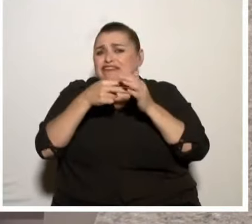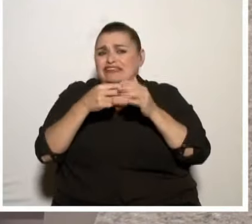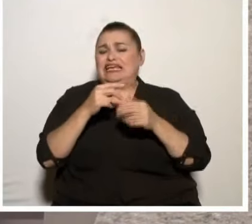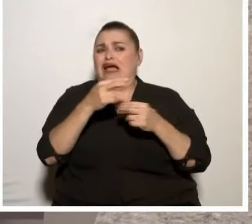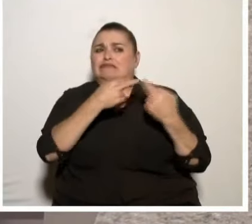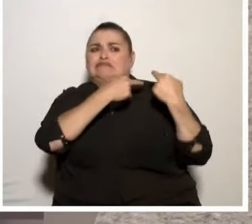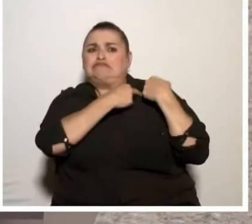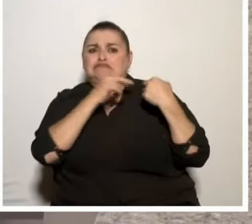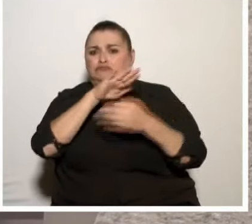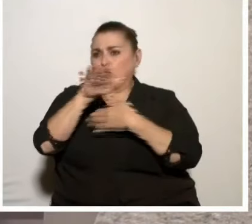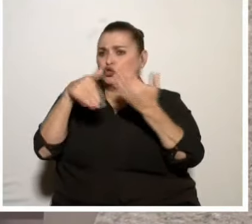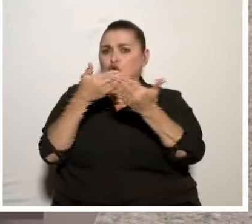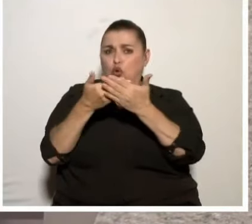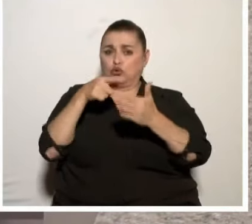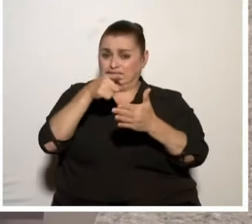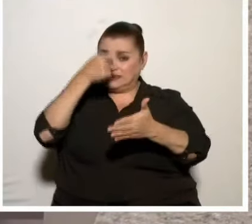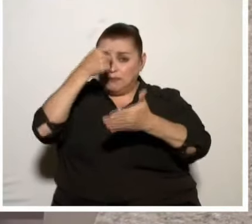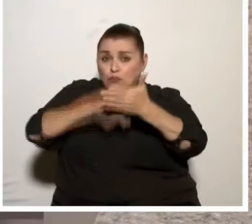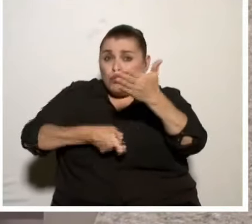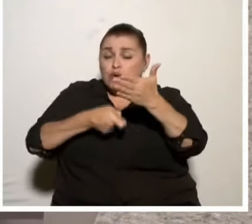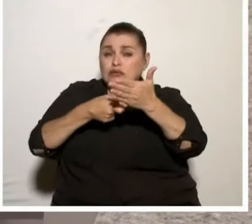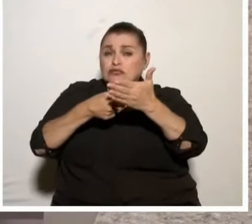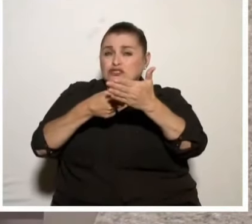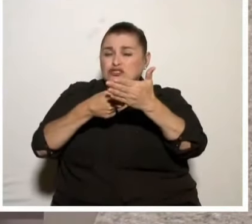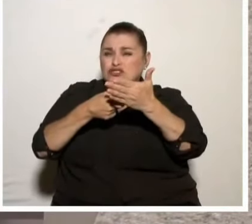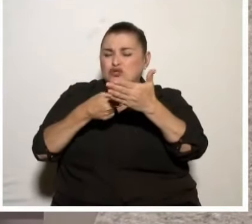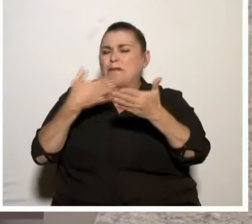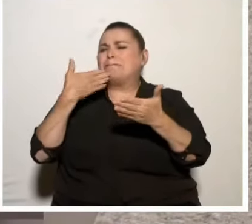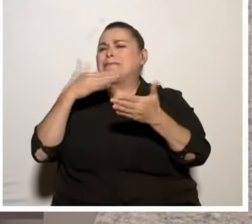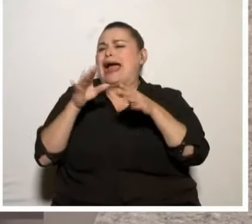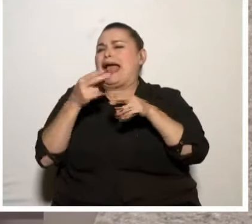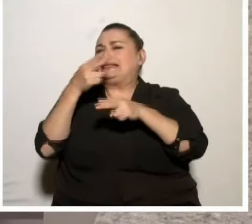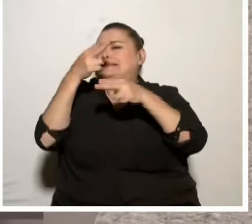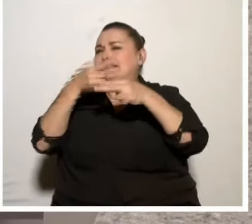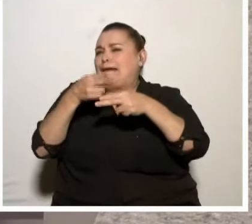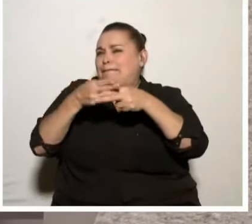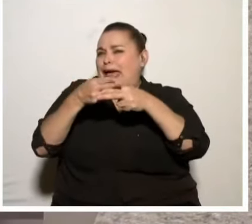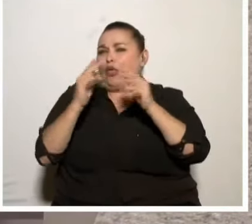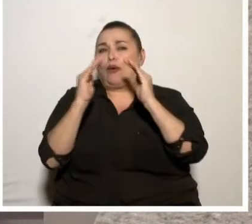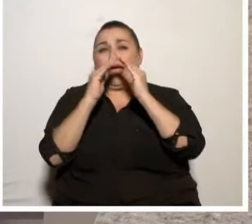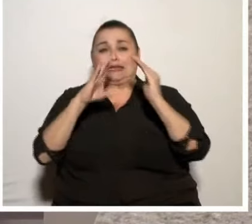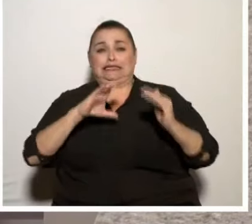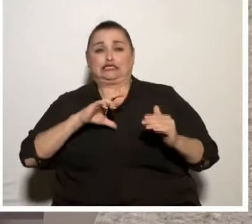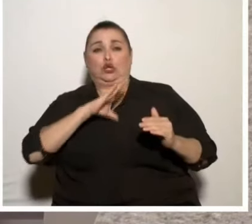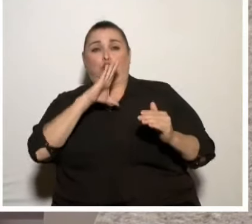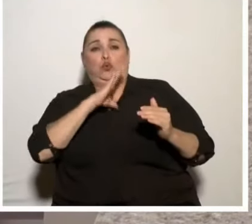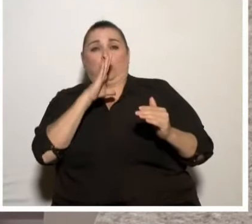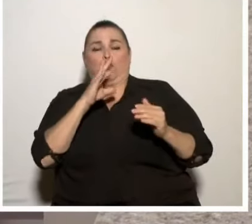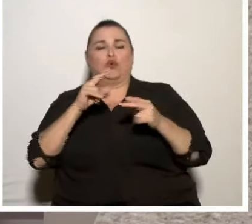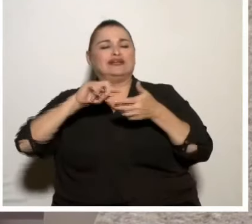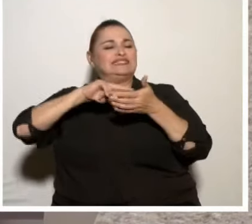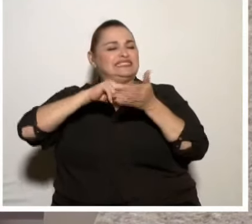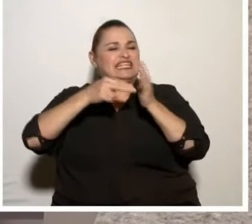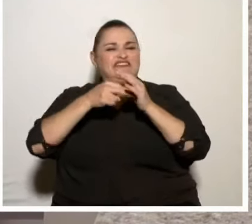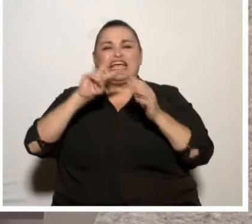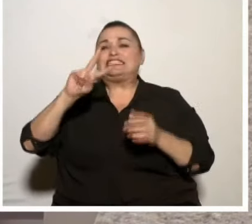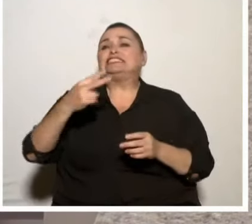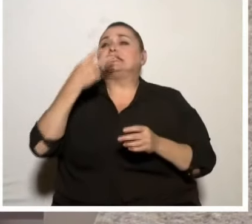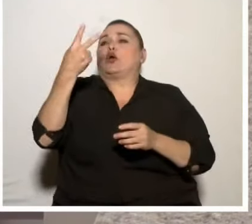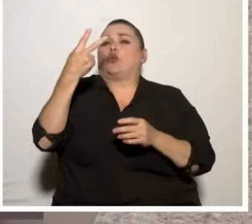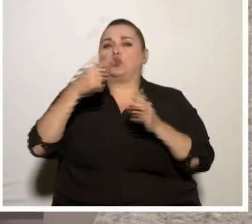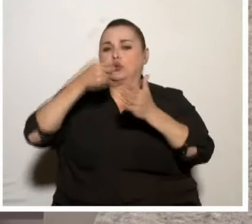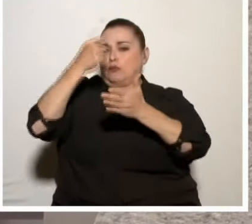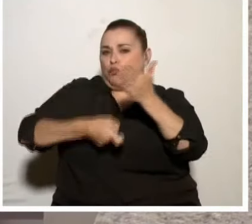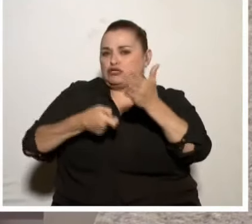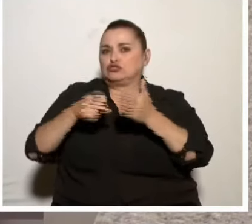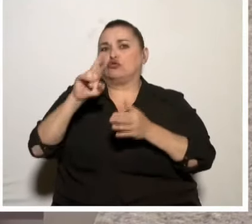todo. Este impuesto mal titulado a casas de lujo es la duplicación de un segundo impuesto sobre lo